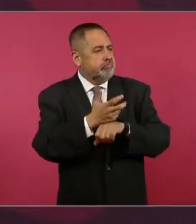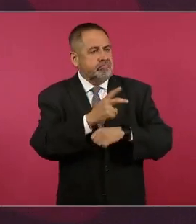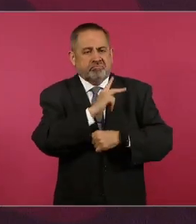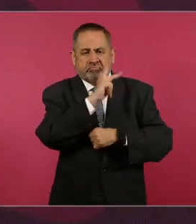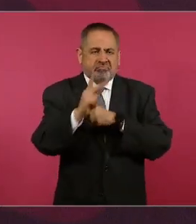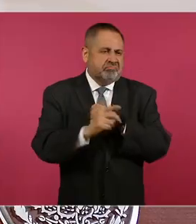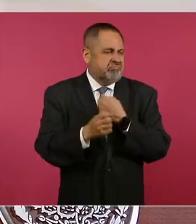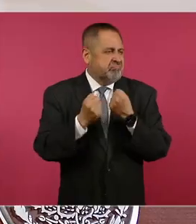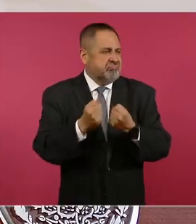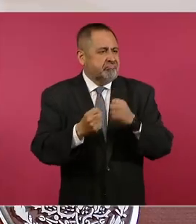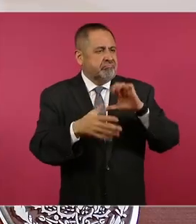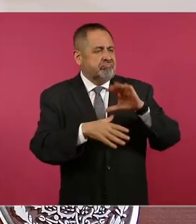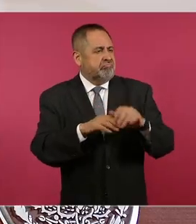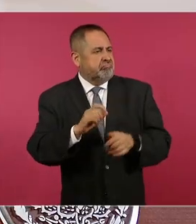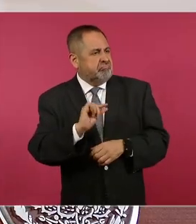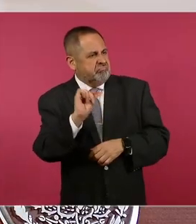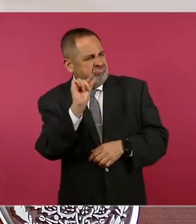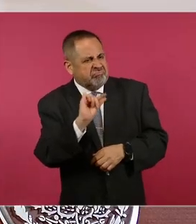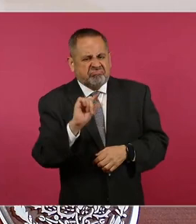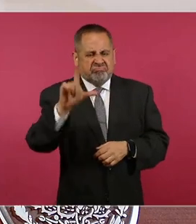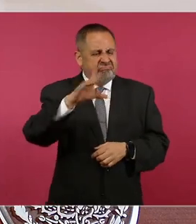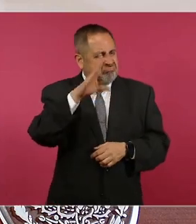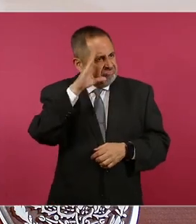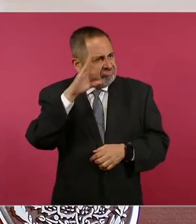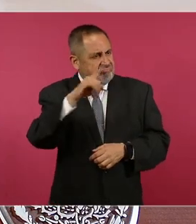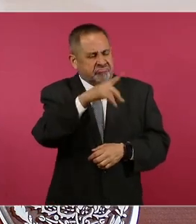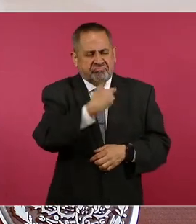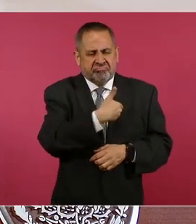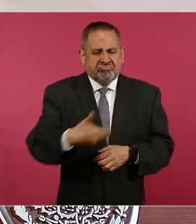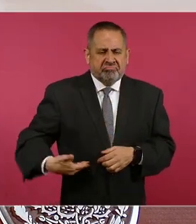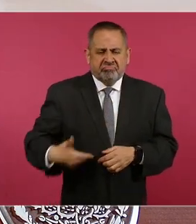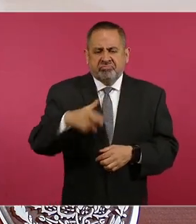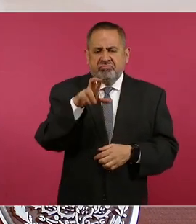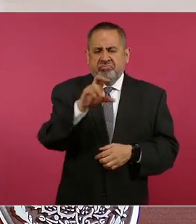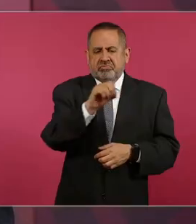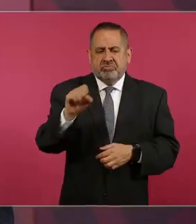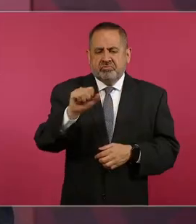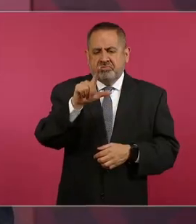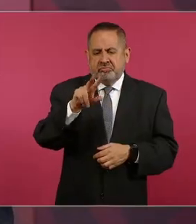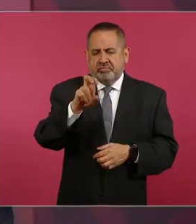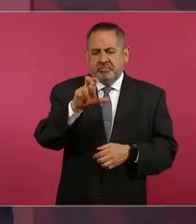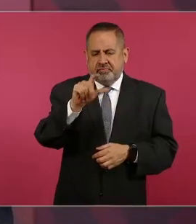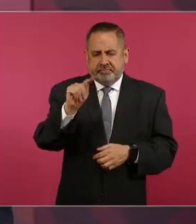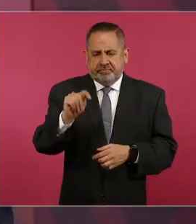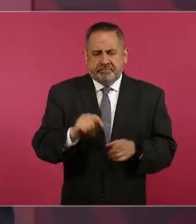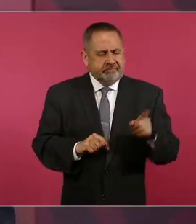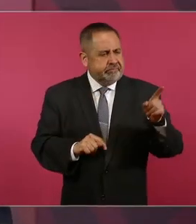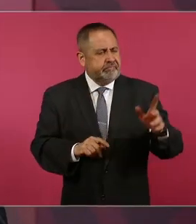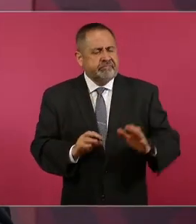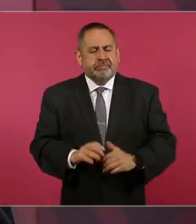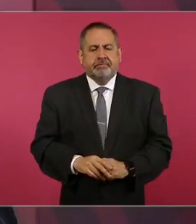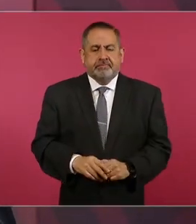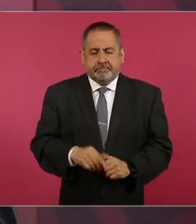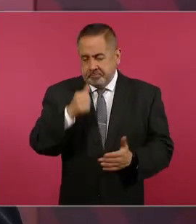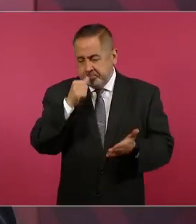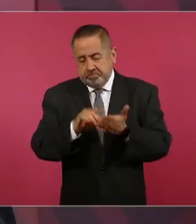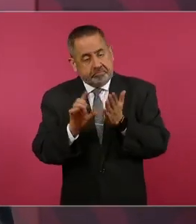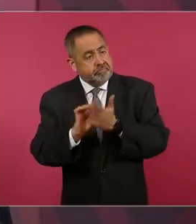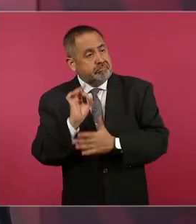de América, el excelentísimo señor presidente Roosevelt. Y además